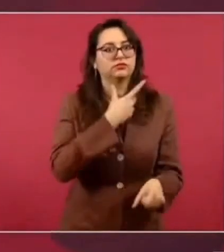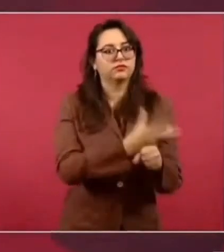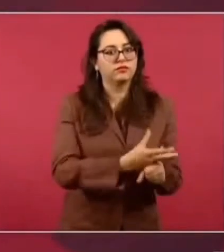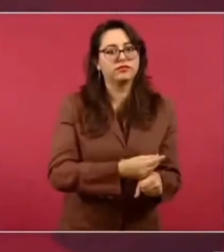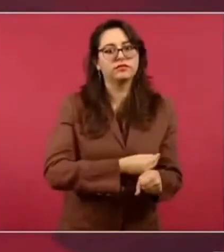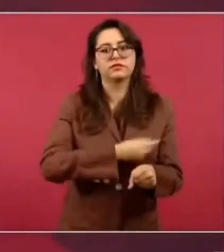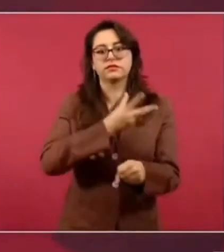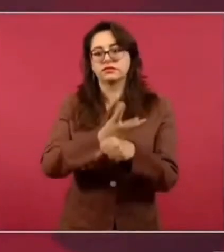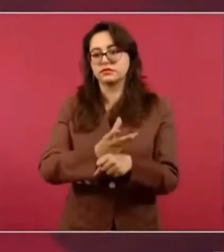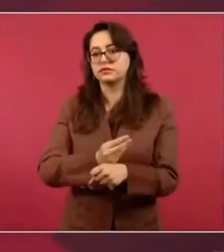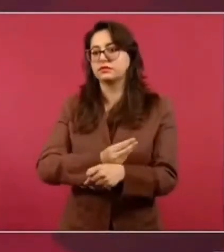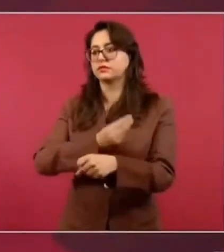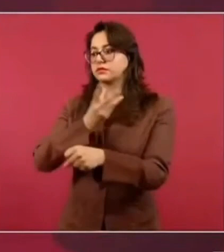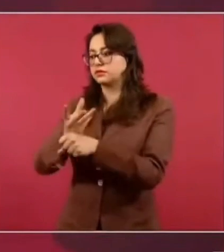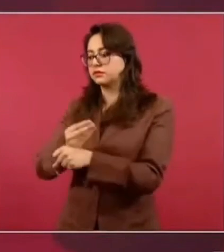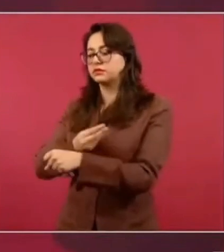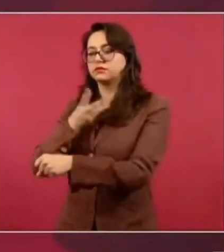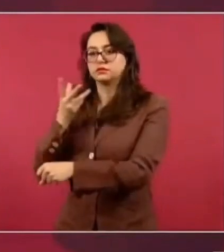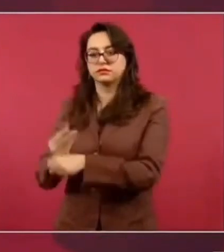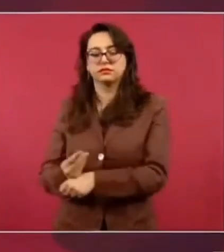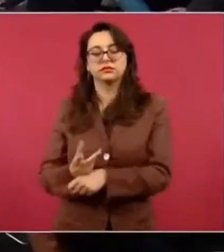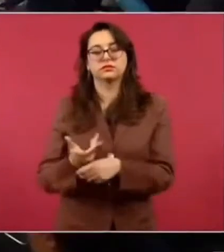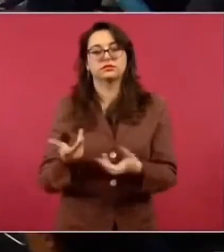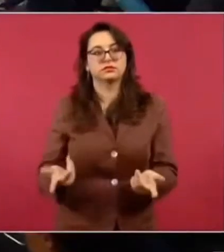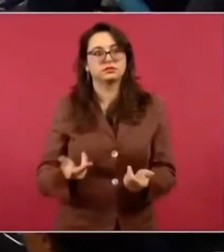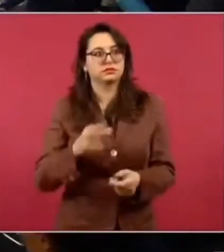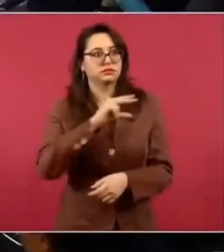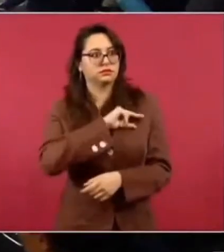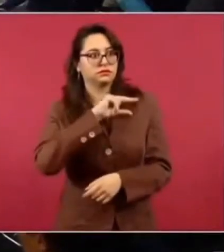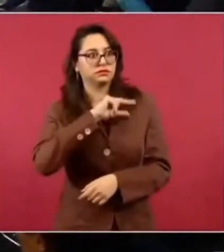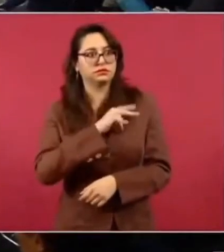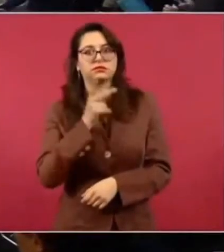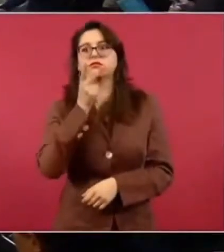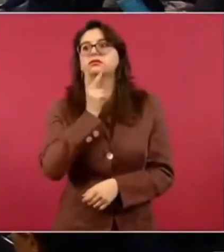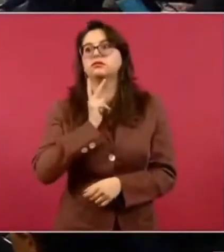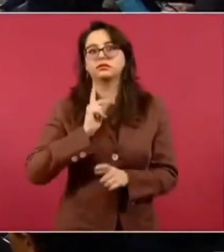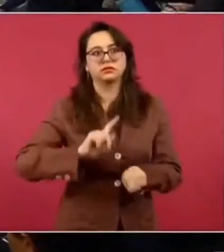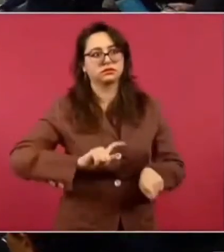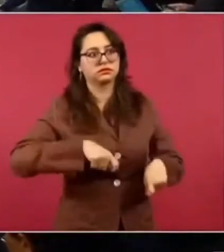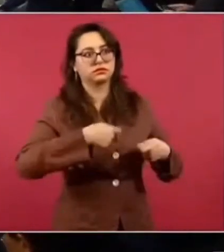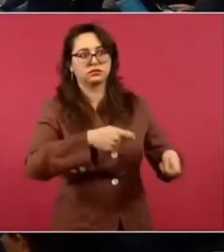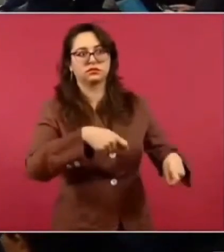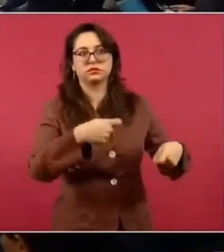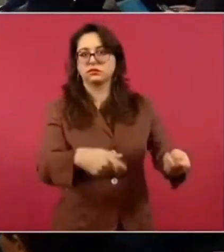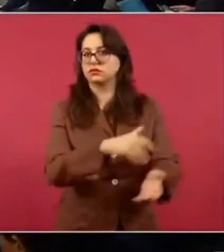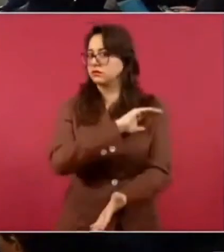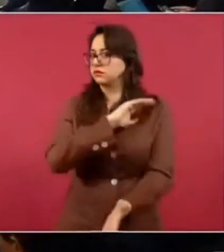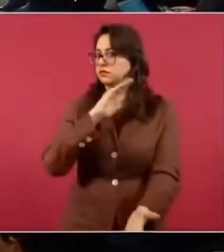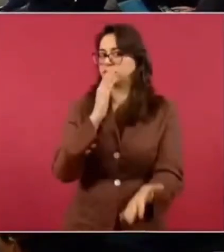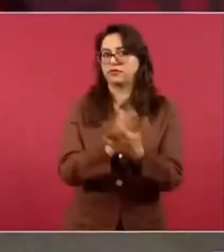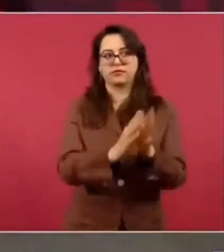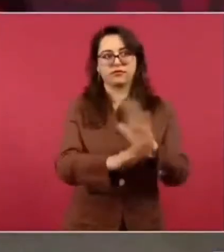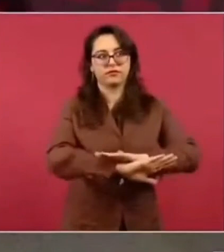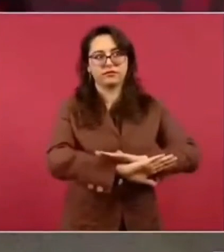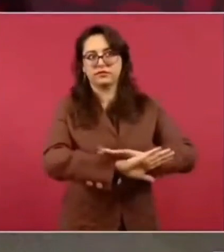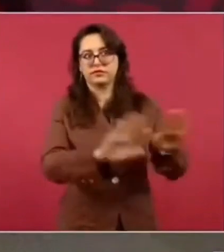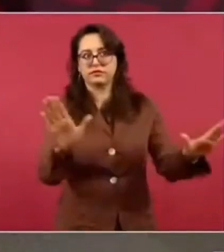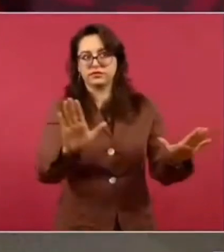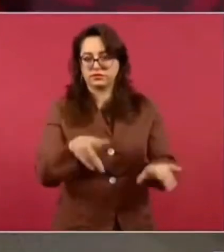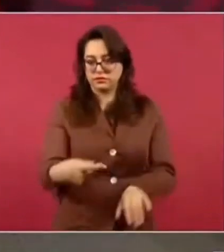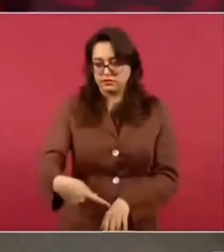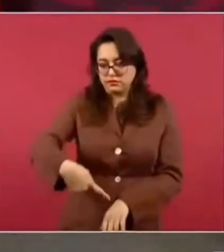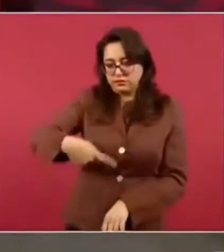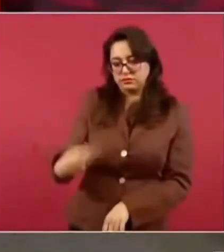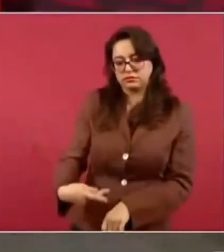las zonas petroleras, y estamos llevando a cabo una política distinta, buscando la